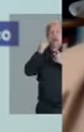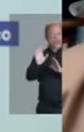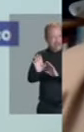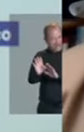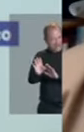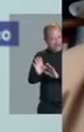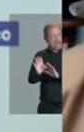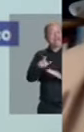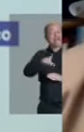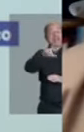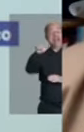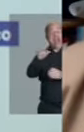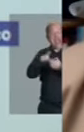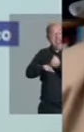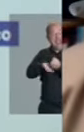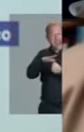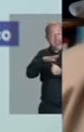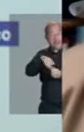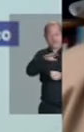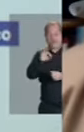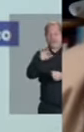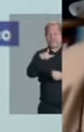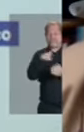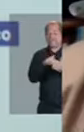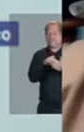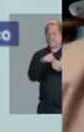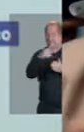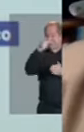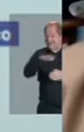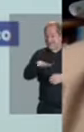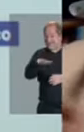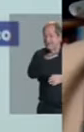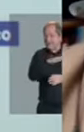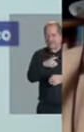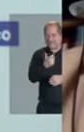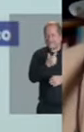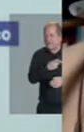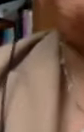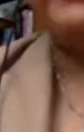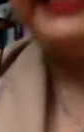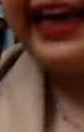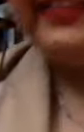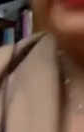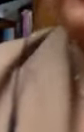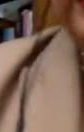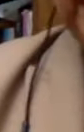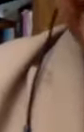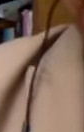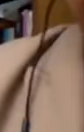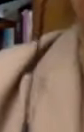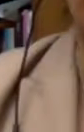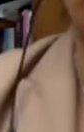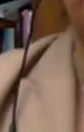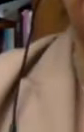su discurso final del debate, donde hablaba de promover vida, verdad y libertad. Eso